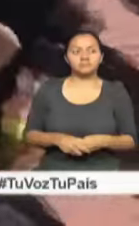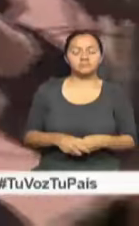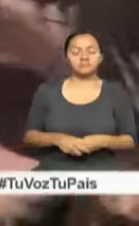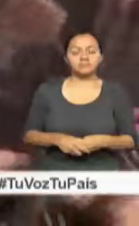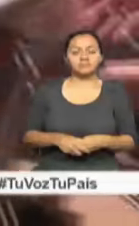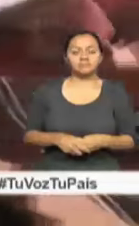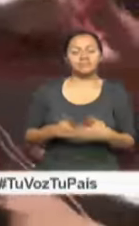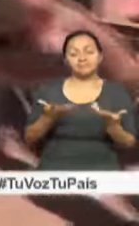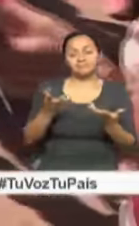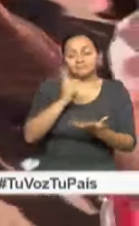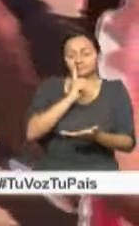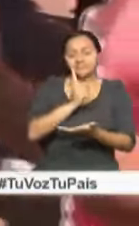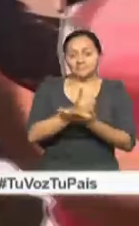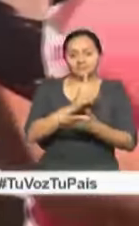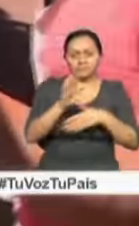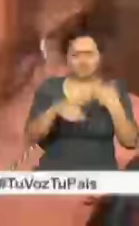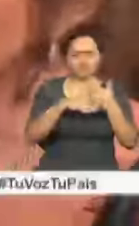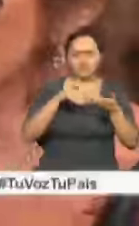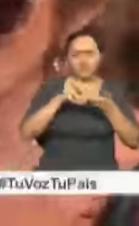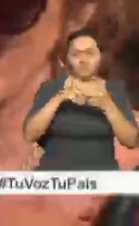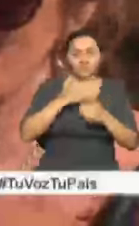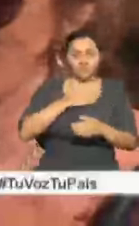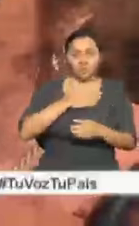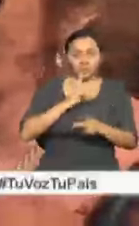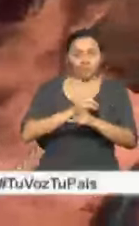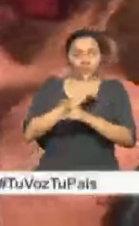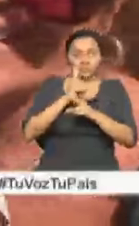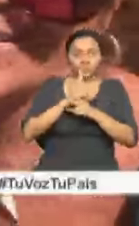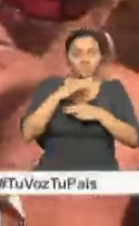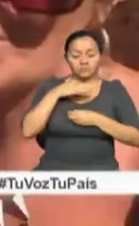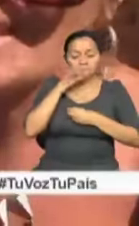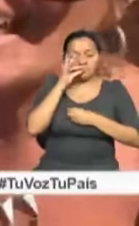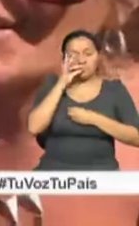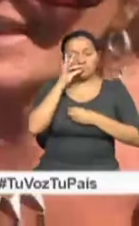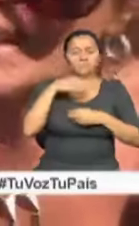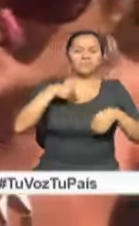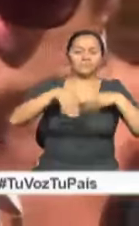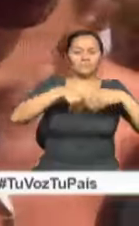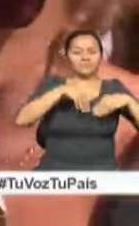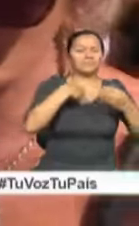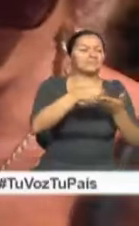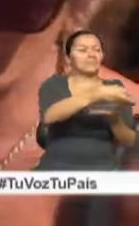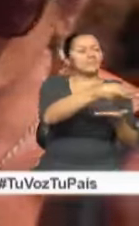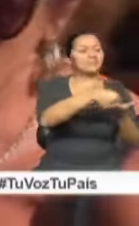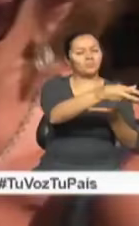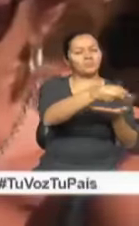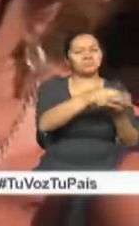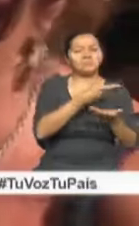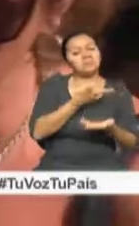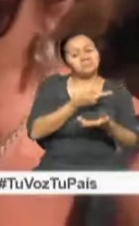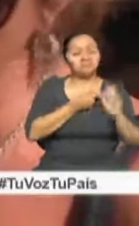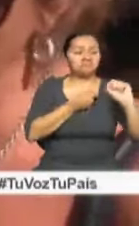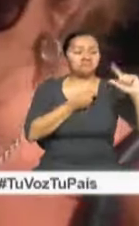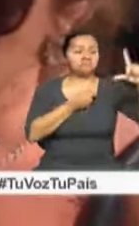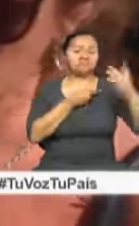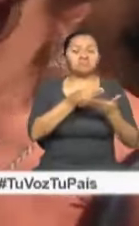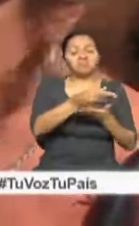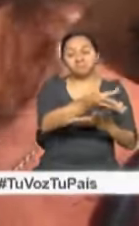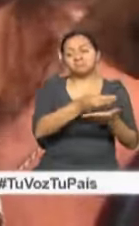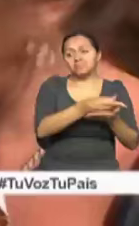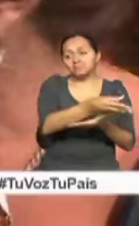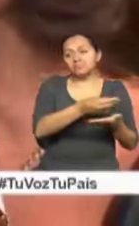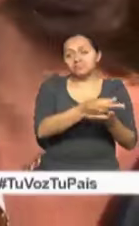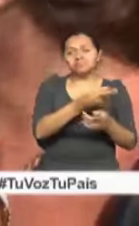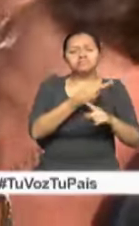porque nosotros como consumidores vamos al supermercado y cada vez vemos los precios más